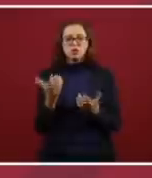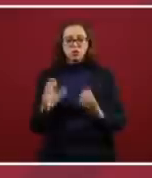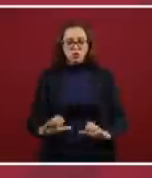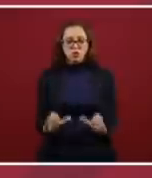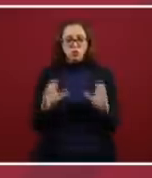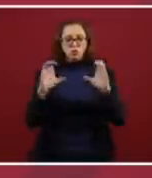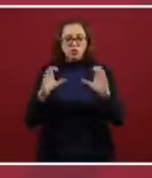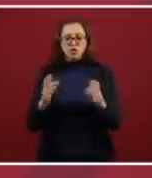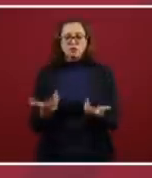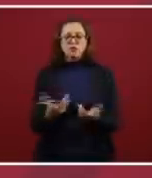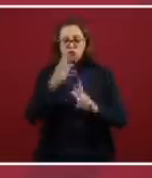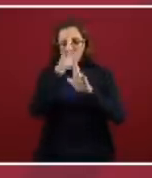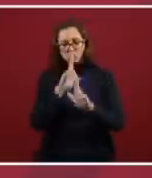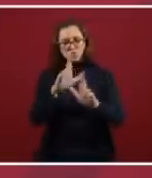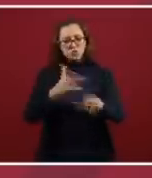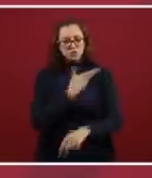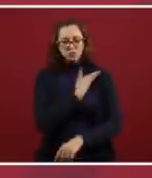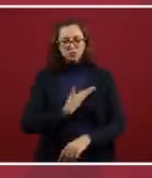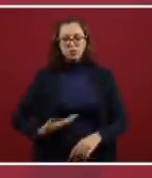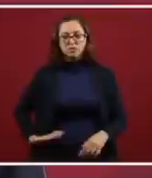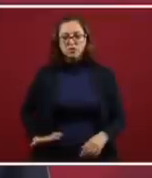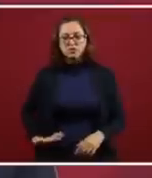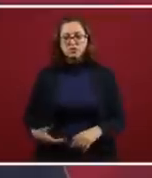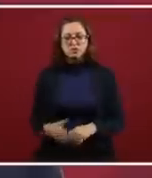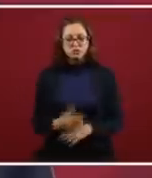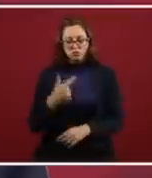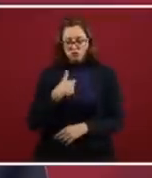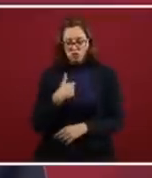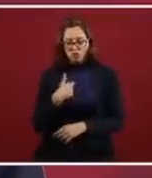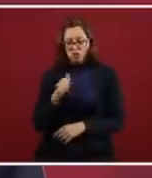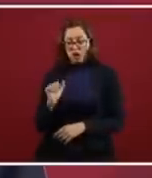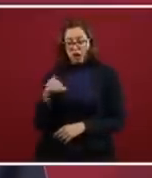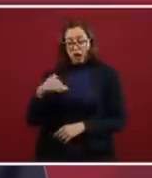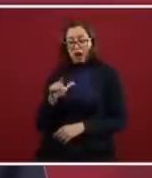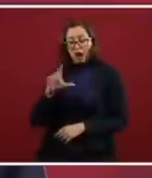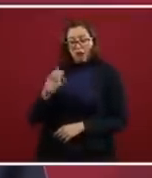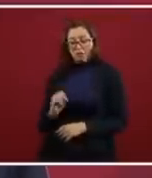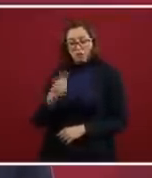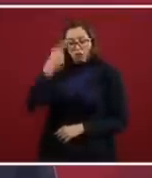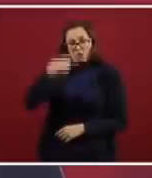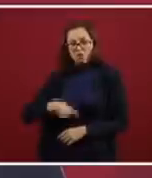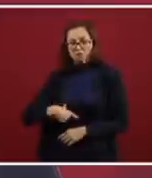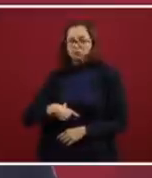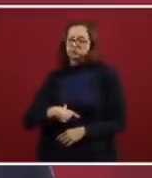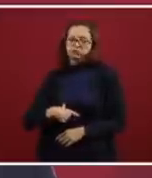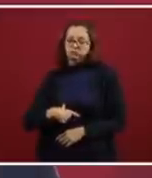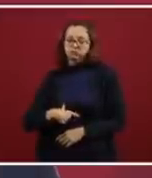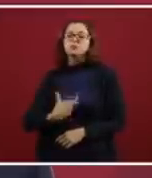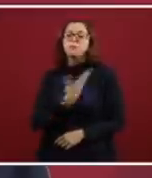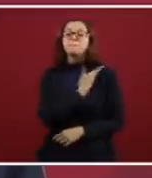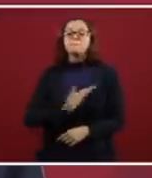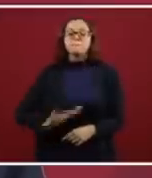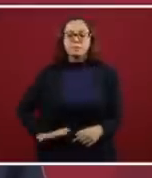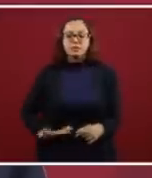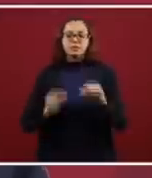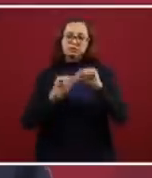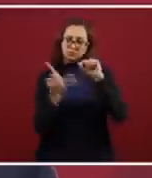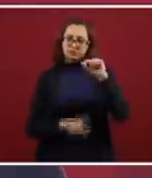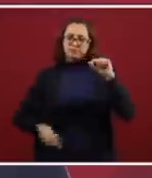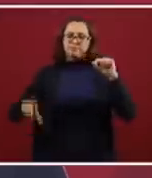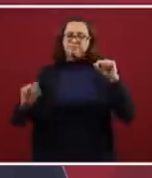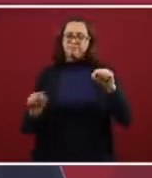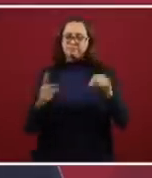investidura presidencial, no soy Andrés Manuel, nada más, soy el presidente de este país.